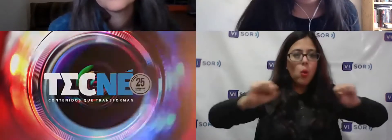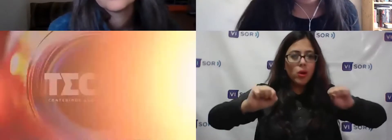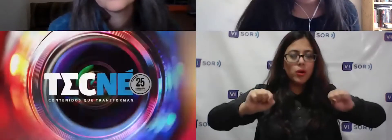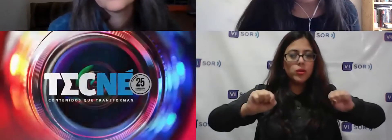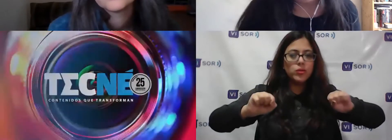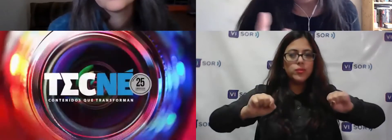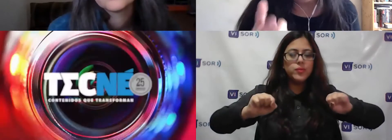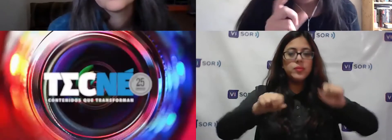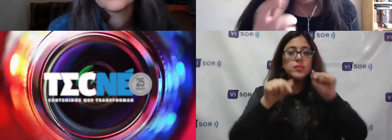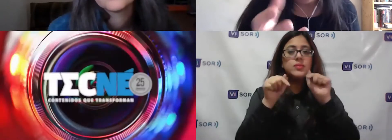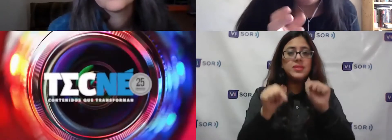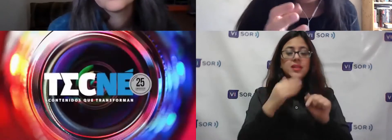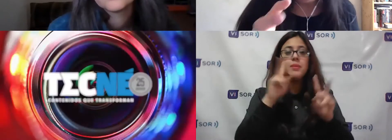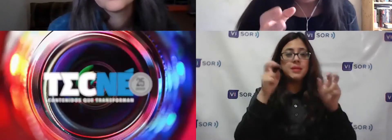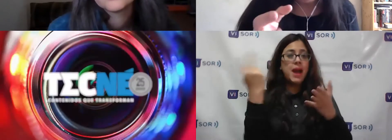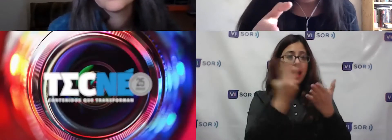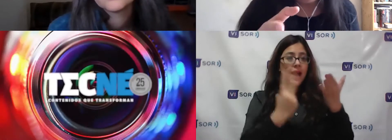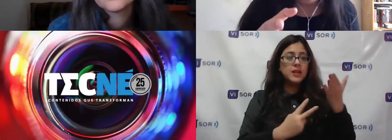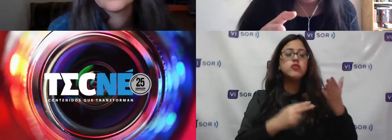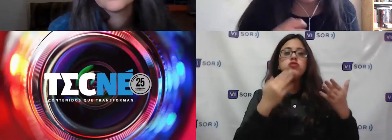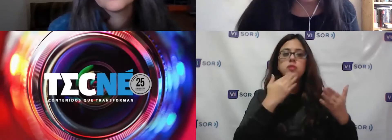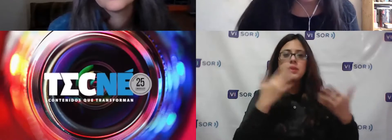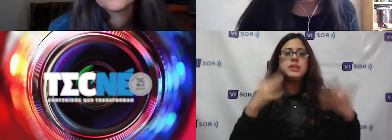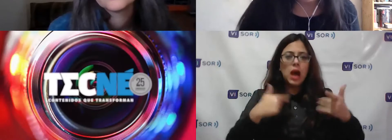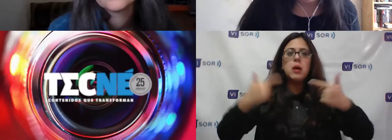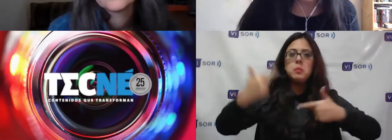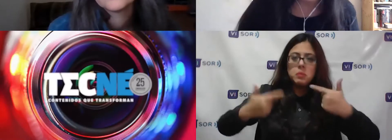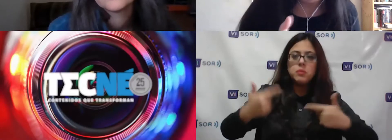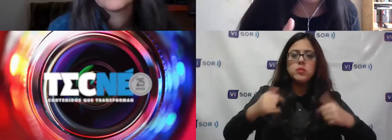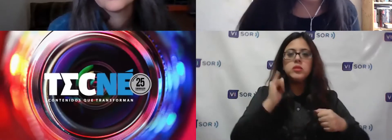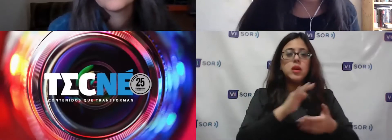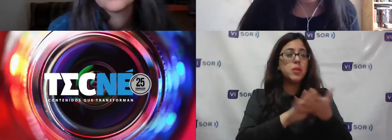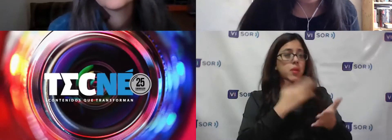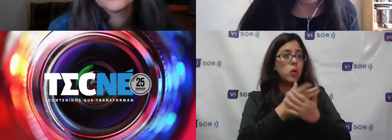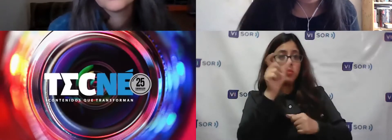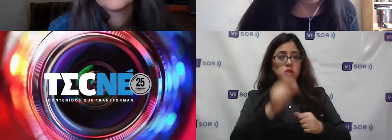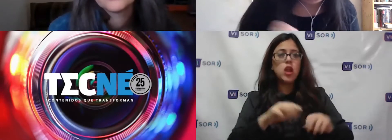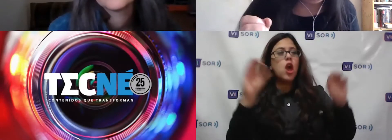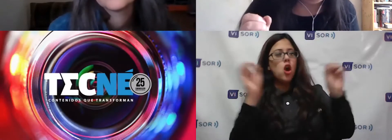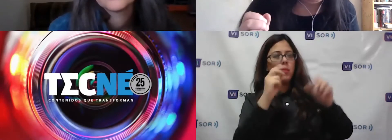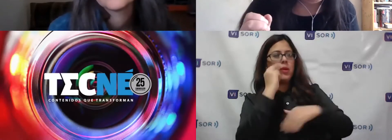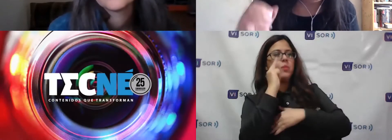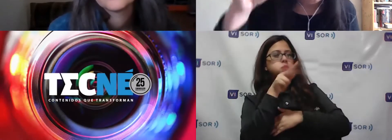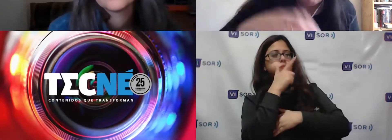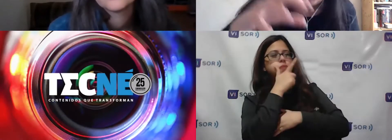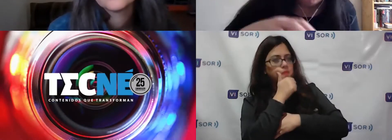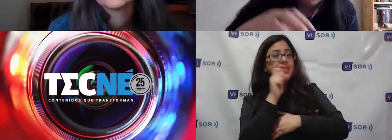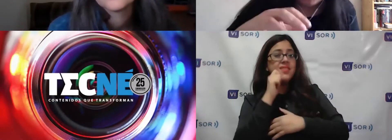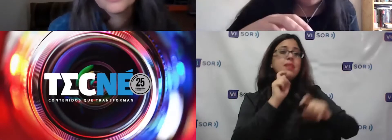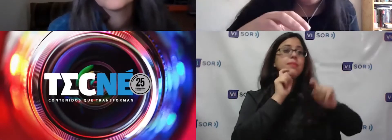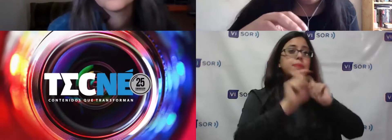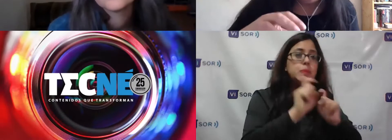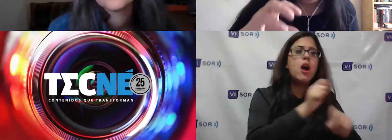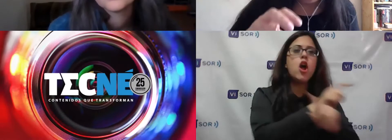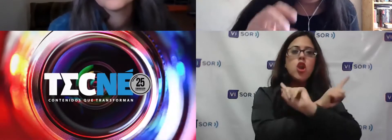y desde lo artístico también la discutible cuando crisis crítica si hay que ser crítico pero no en el sentido de crítico para echar para abajo